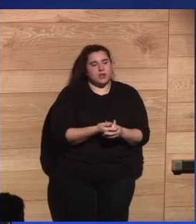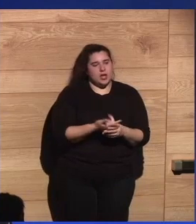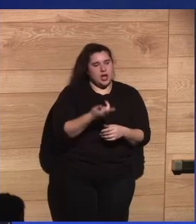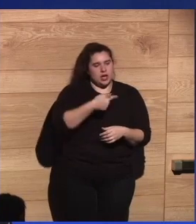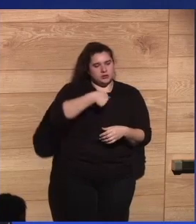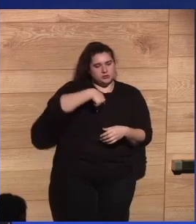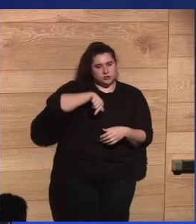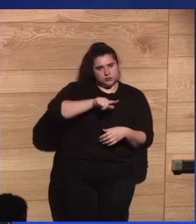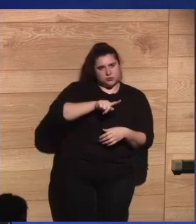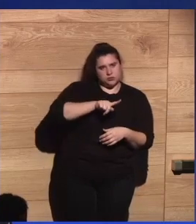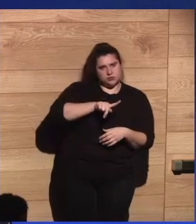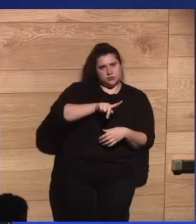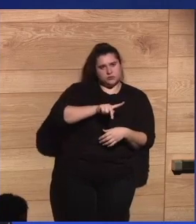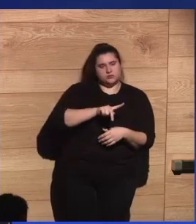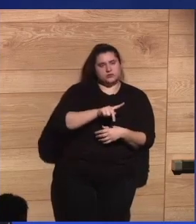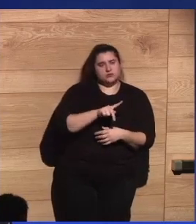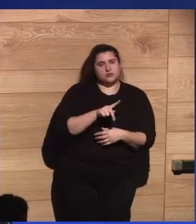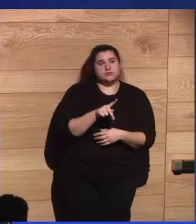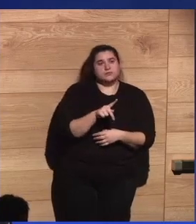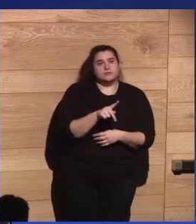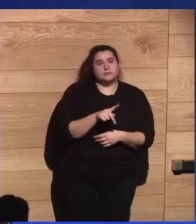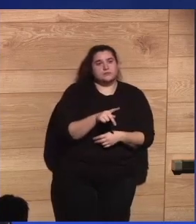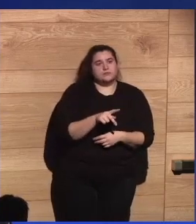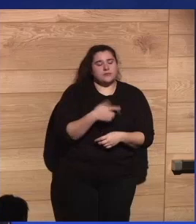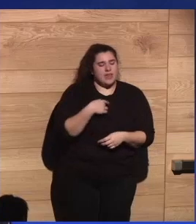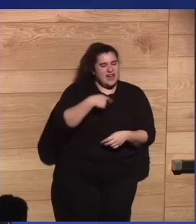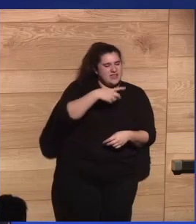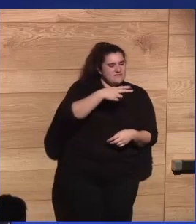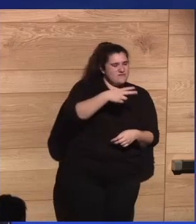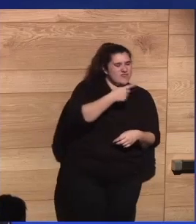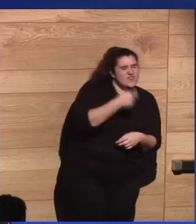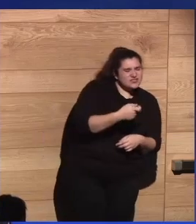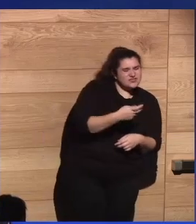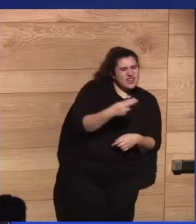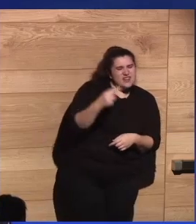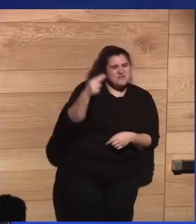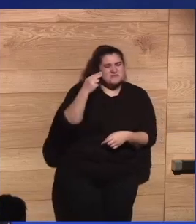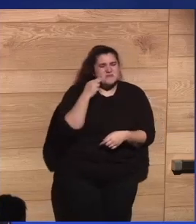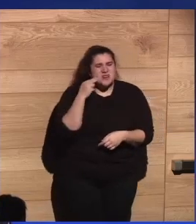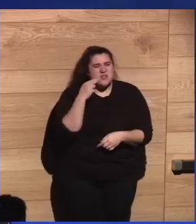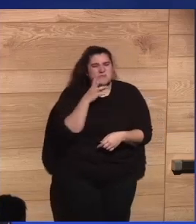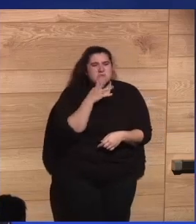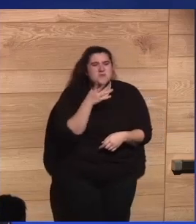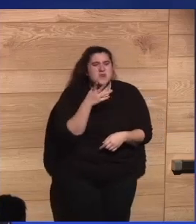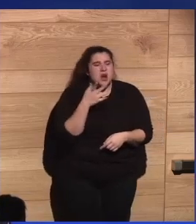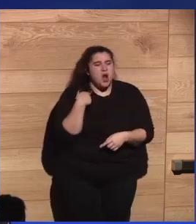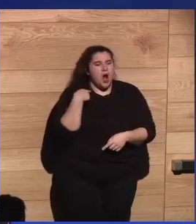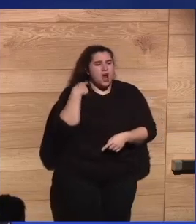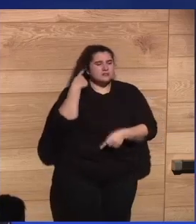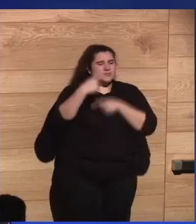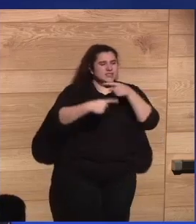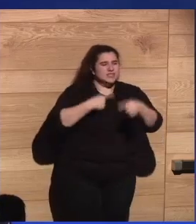cuesta tanto, que nos da tanto miedo el abandonar las